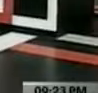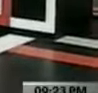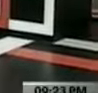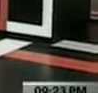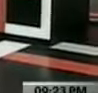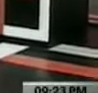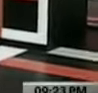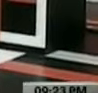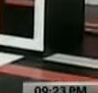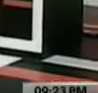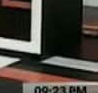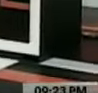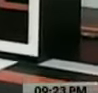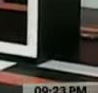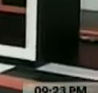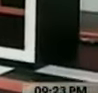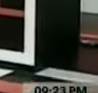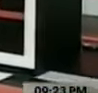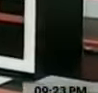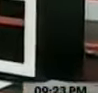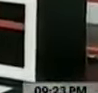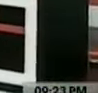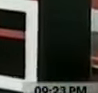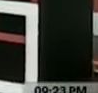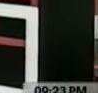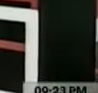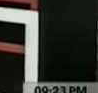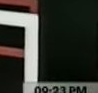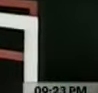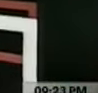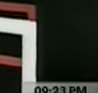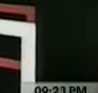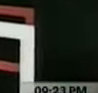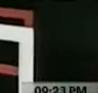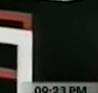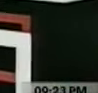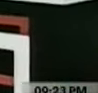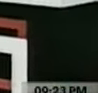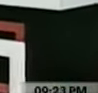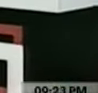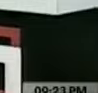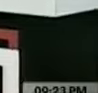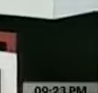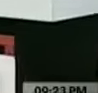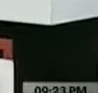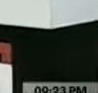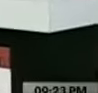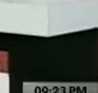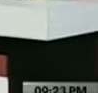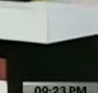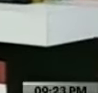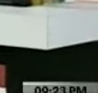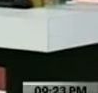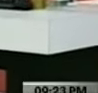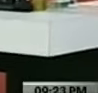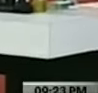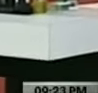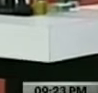se asome el alma a los ojos del hombre. Entonces vamos,